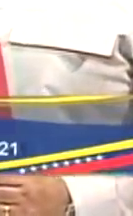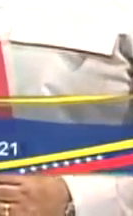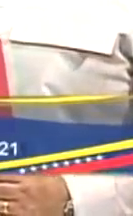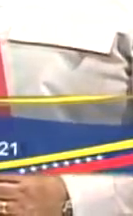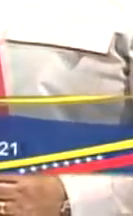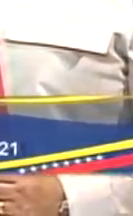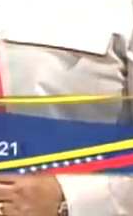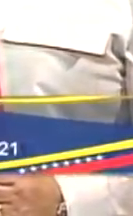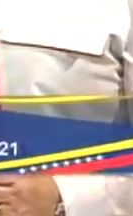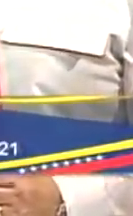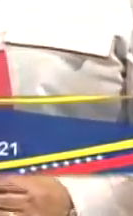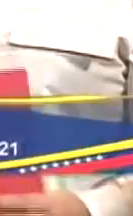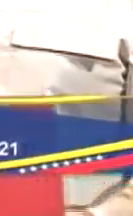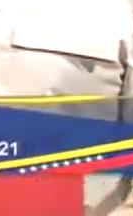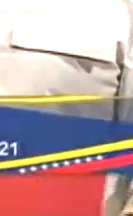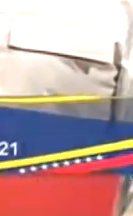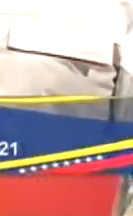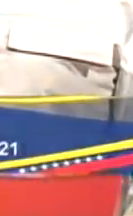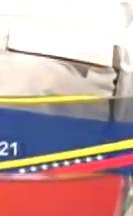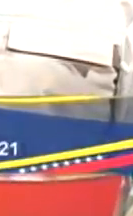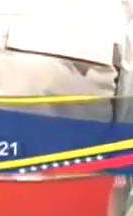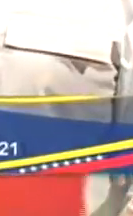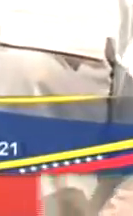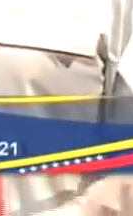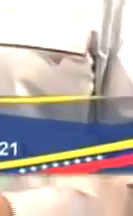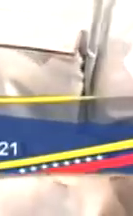en Venezuela.